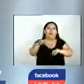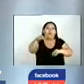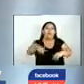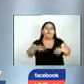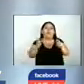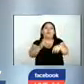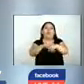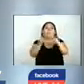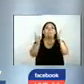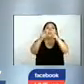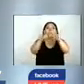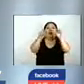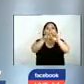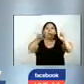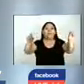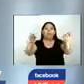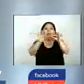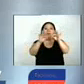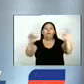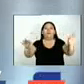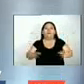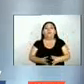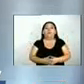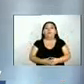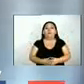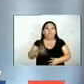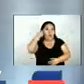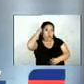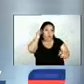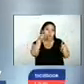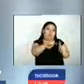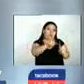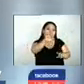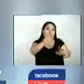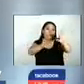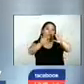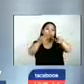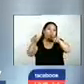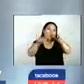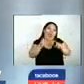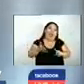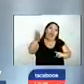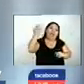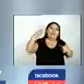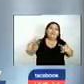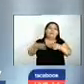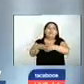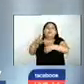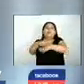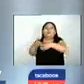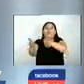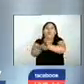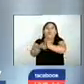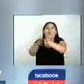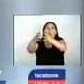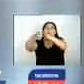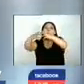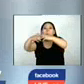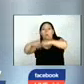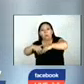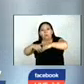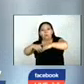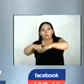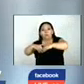tiempo de valiente". El político de 59 años fue integrante de la Asamblea hasta su disolución y presidida